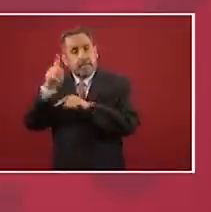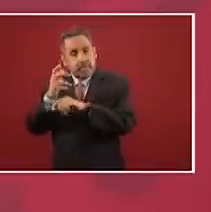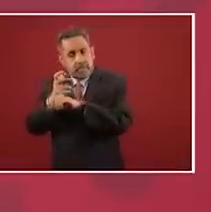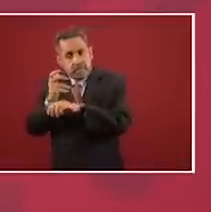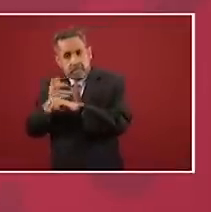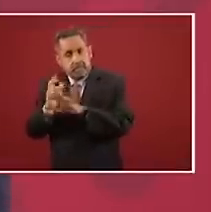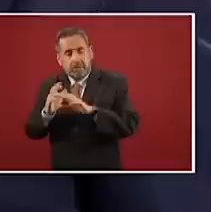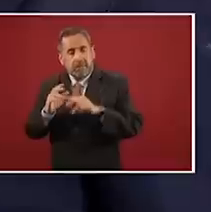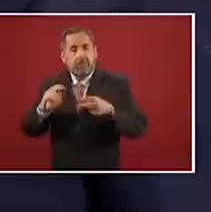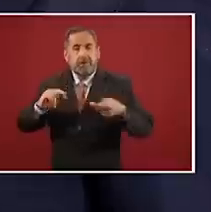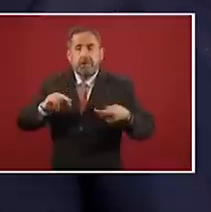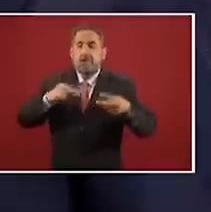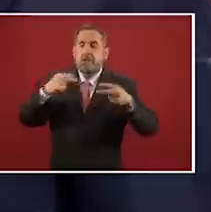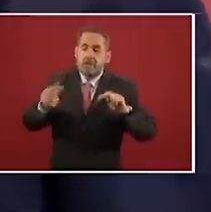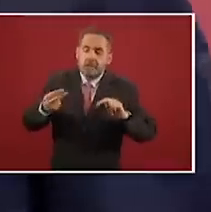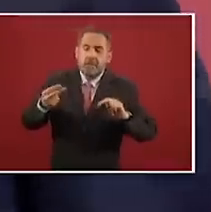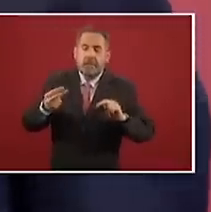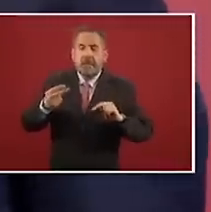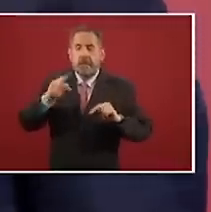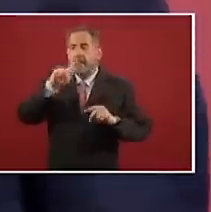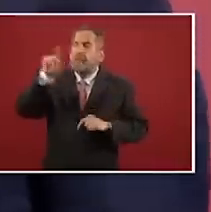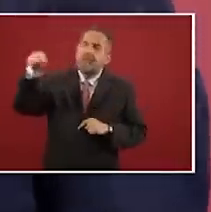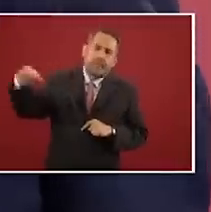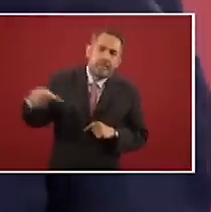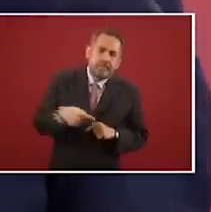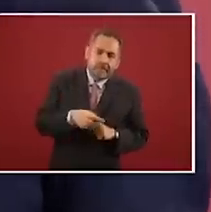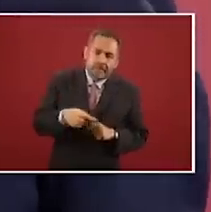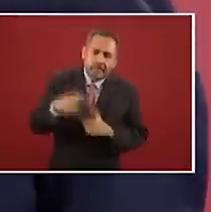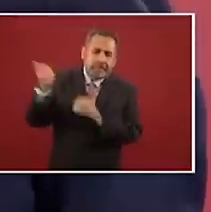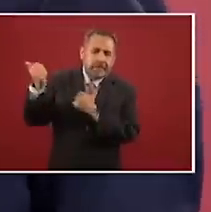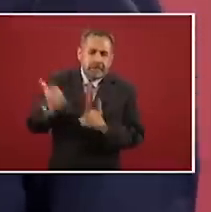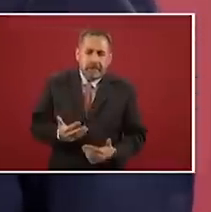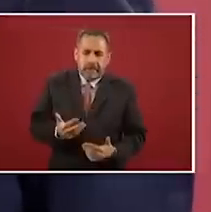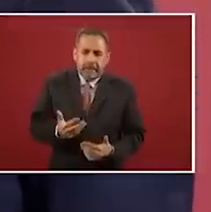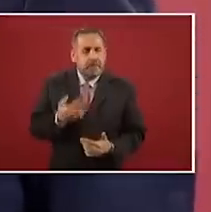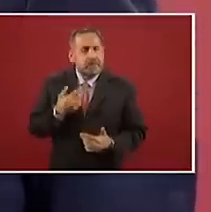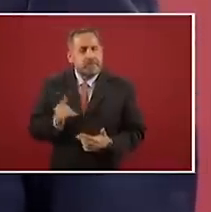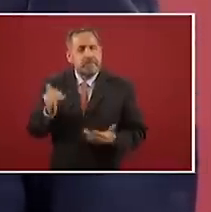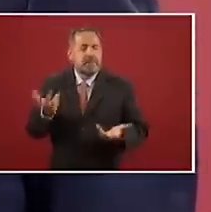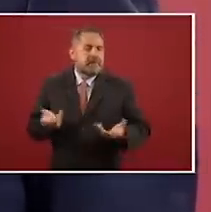va a ser utilizado para traer el gas.